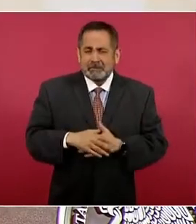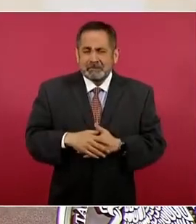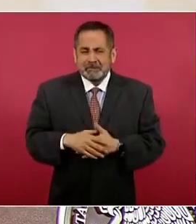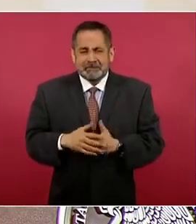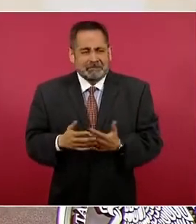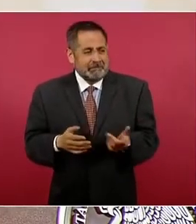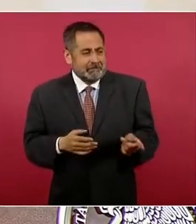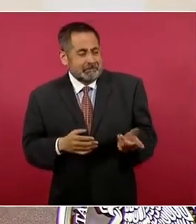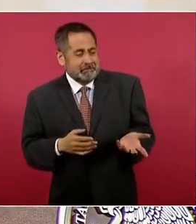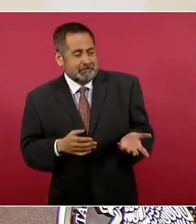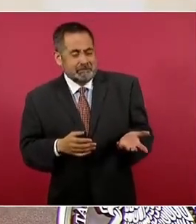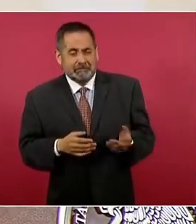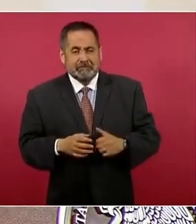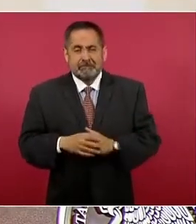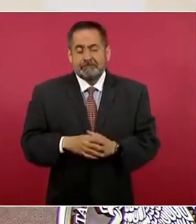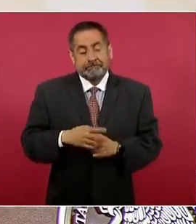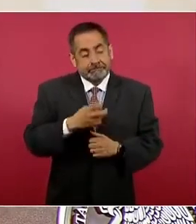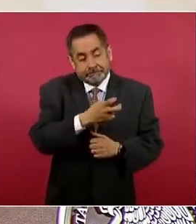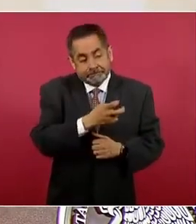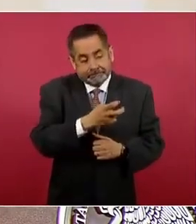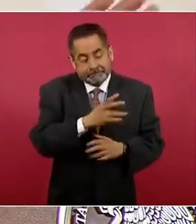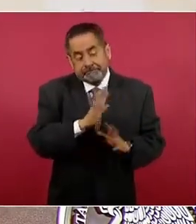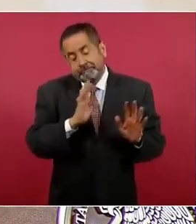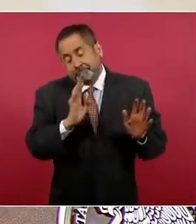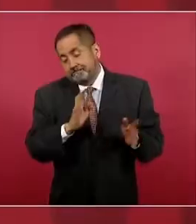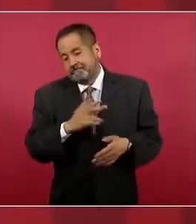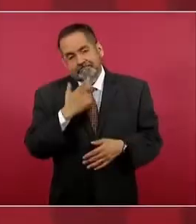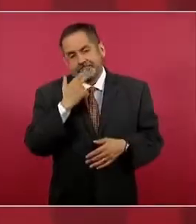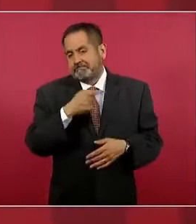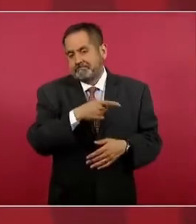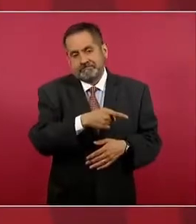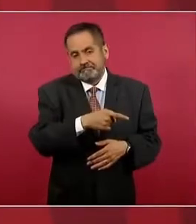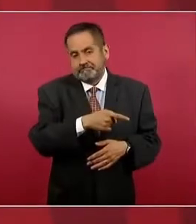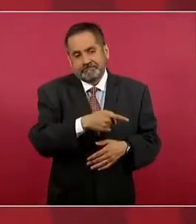obnubilados, y eso no ayuda,